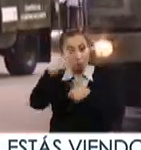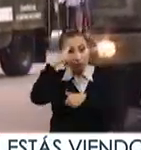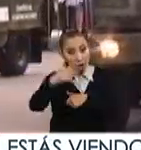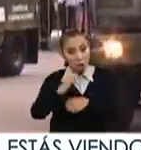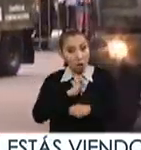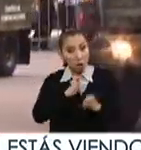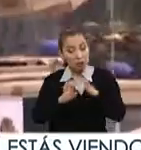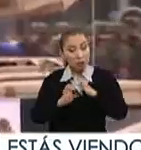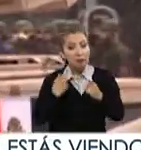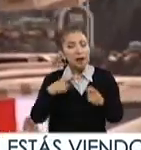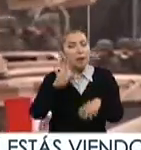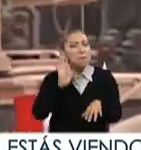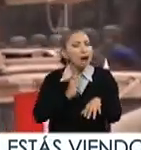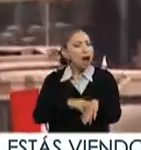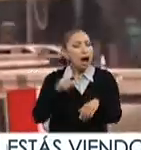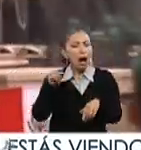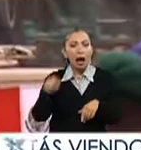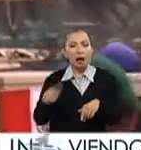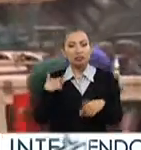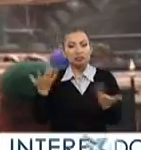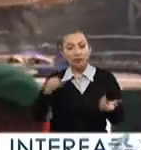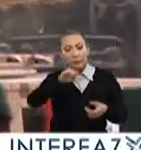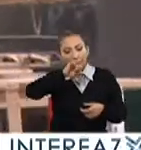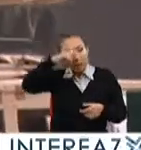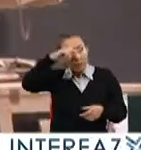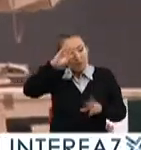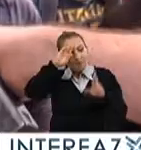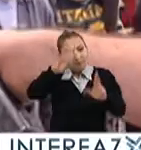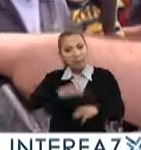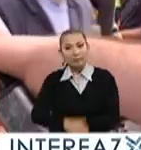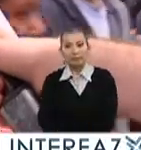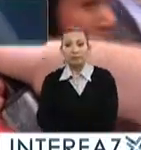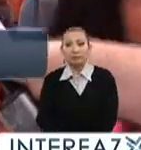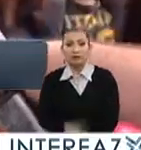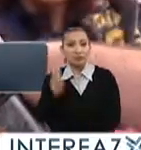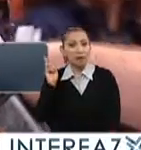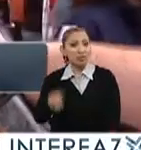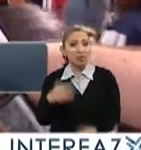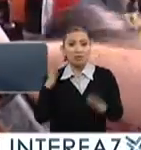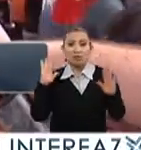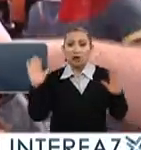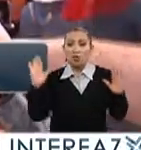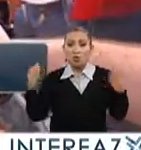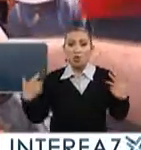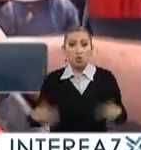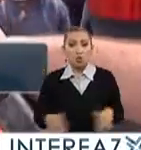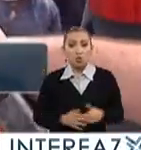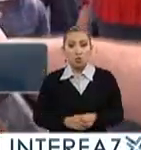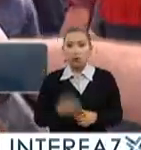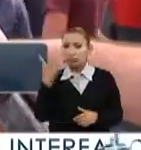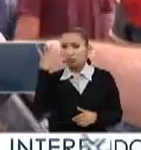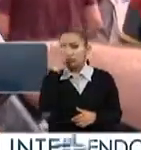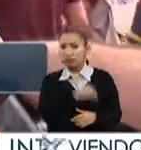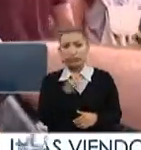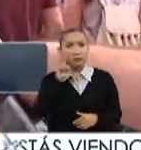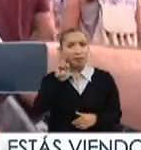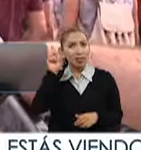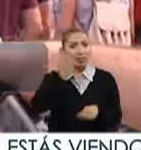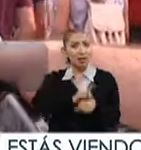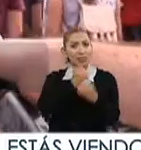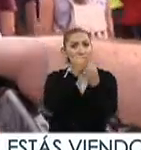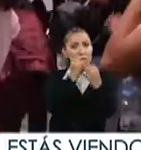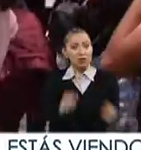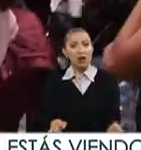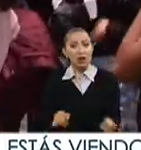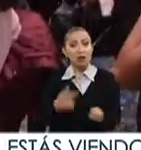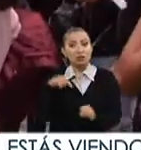el ejército, pero sobre todo con el patriotismo de los mexicanos. Definitivamente espectacular, muy lindo ver el Día de la